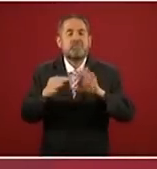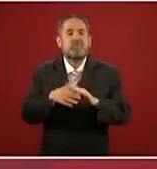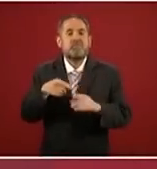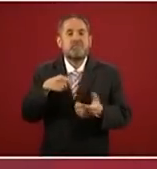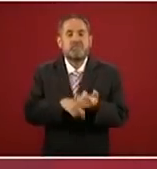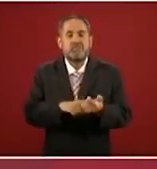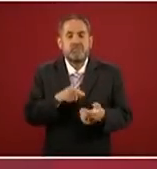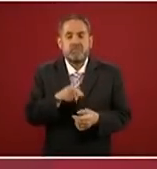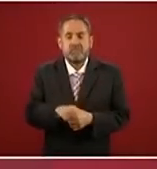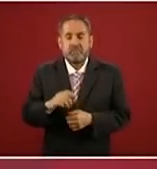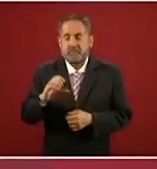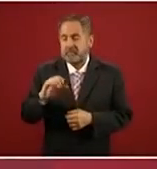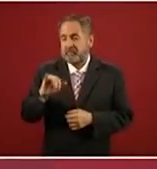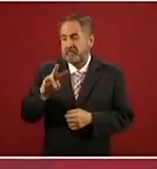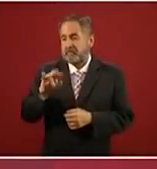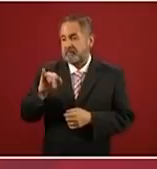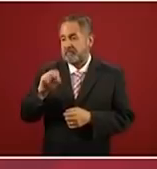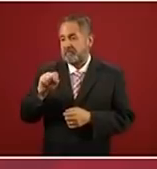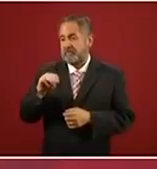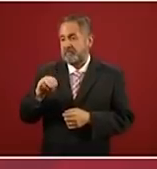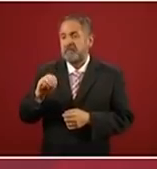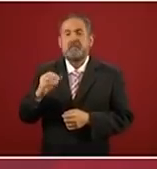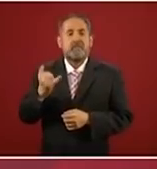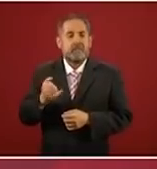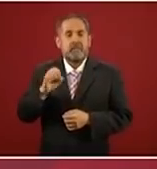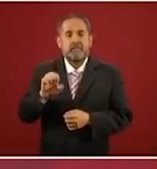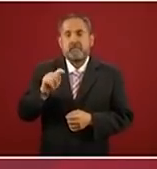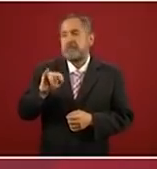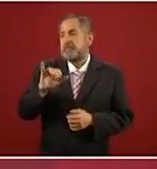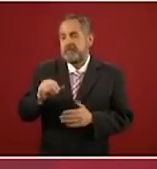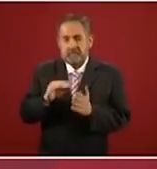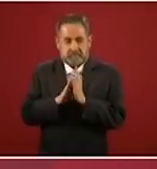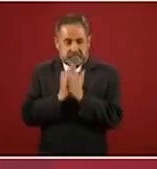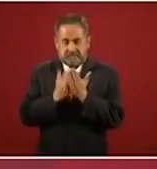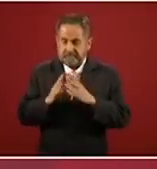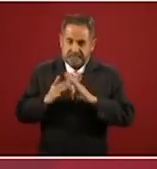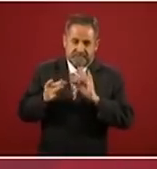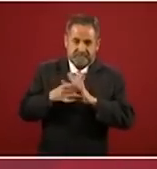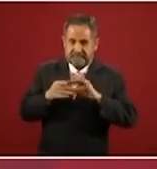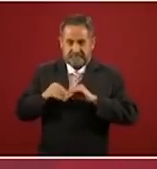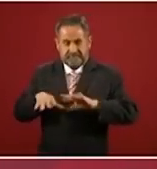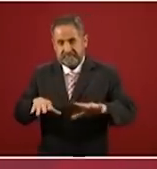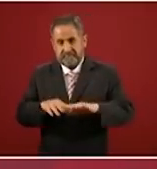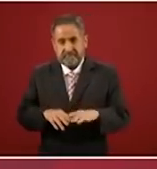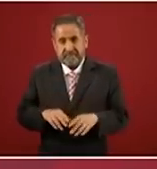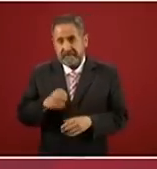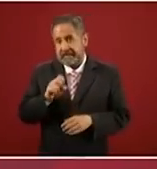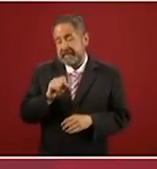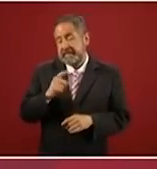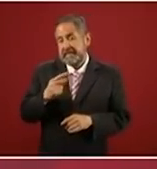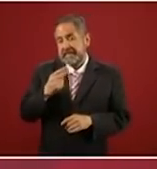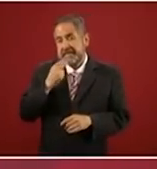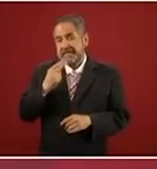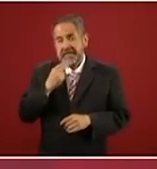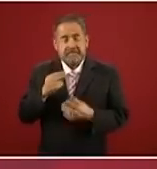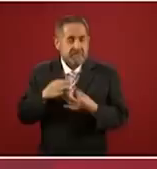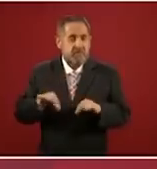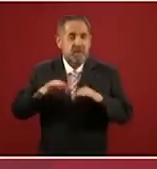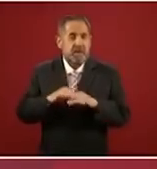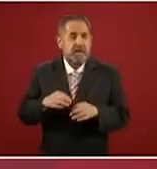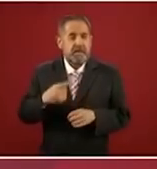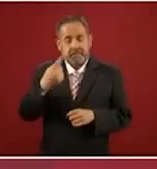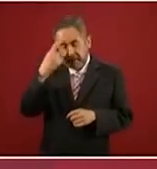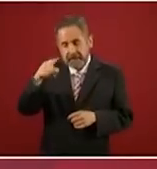de civismo y ética en donde todo esto pues va a ser parte fundamental de la